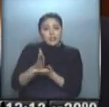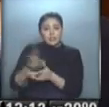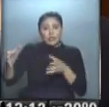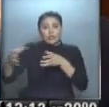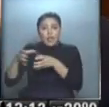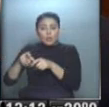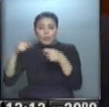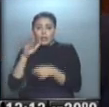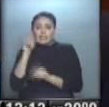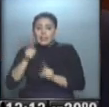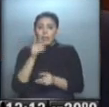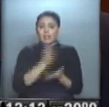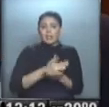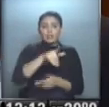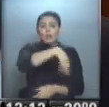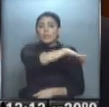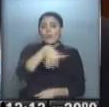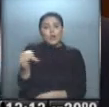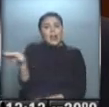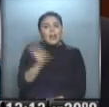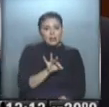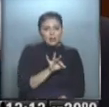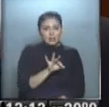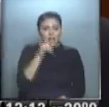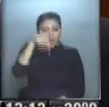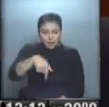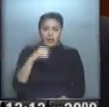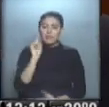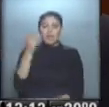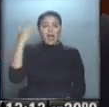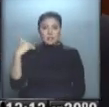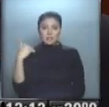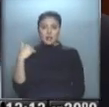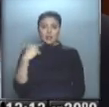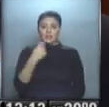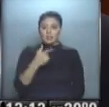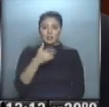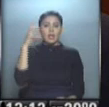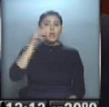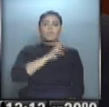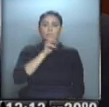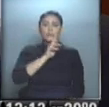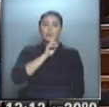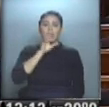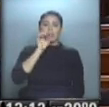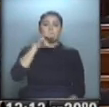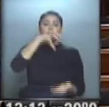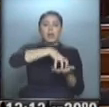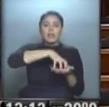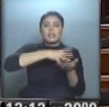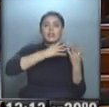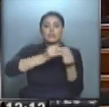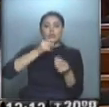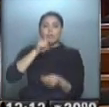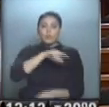la prefieren, del público, como se invocó aquí ayer por la defensora del público. Cientos